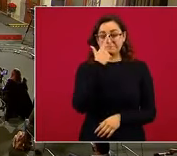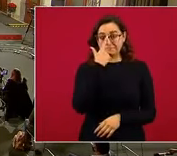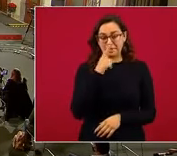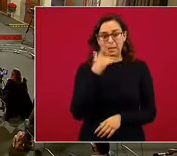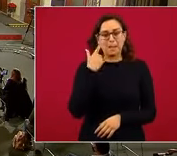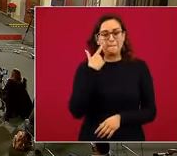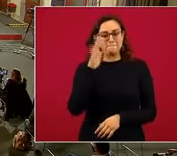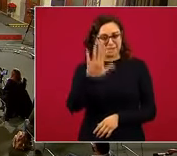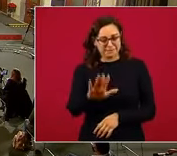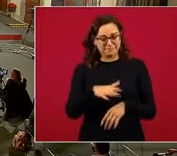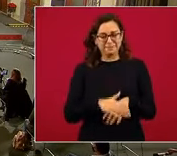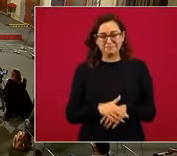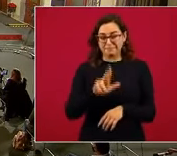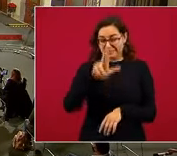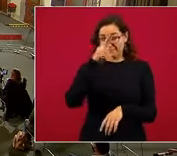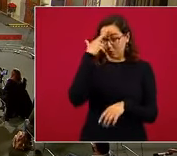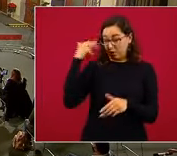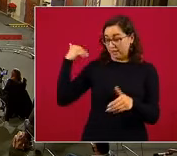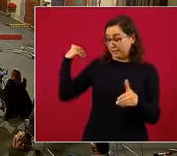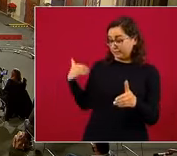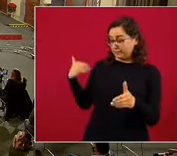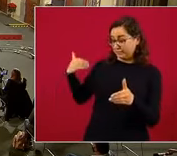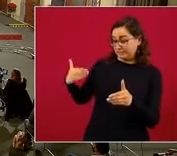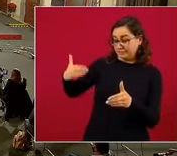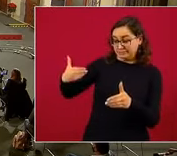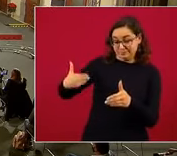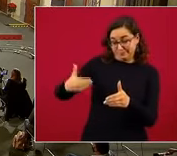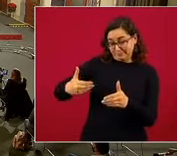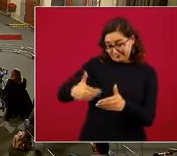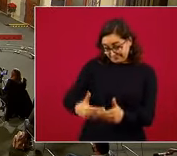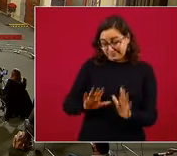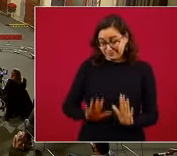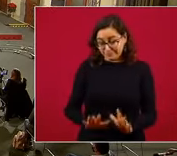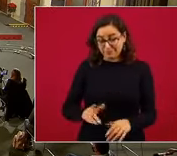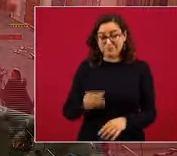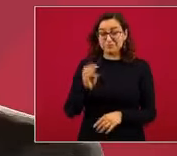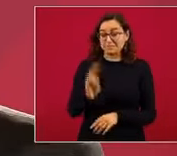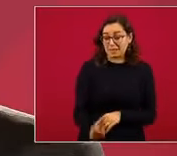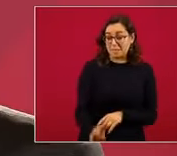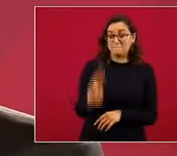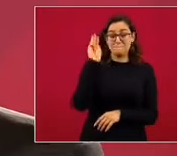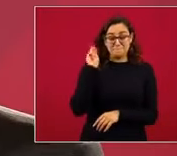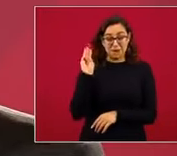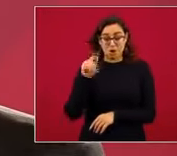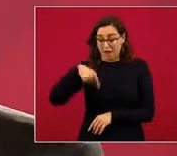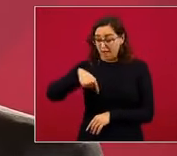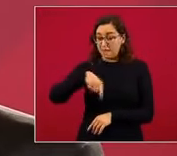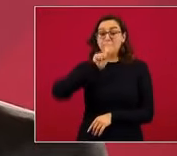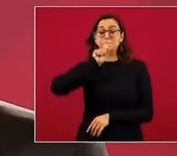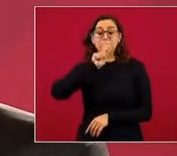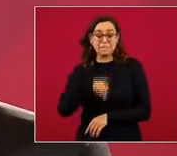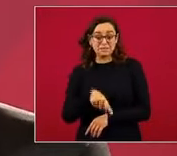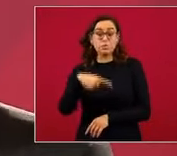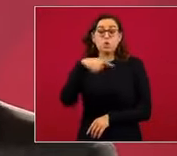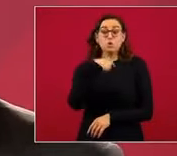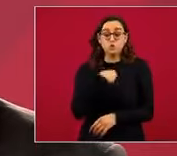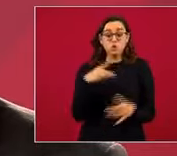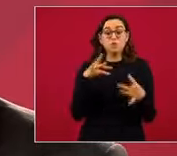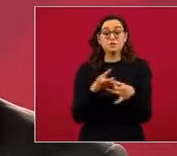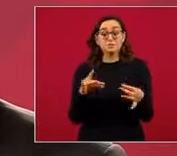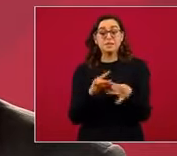seguimiento a las cosas, se acordarán que el miércoles pasado, en esta conferencia de prensa, yo anticipé